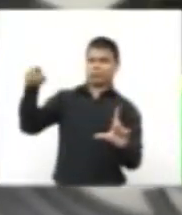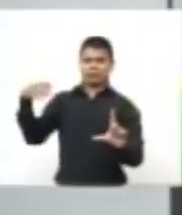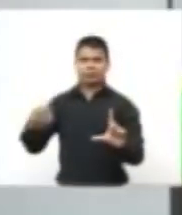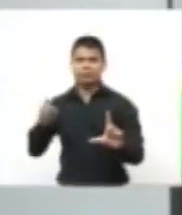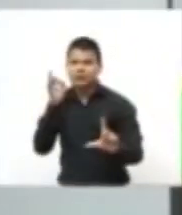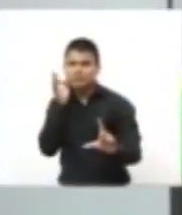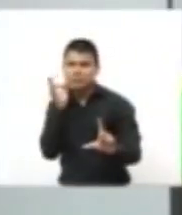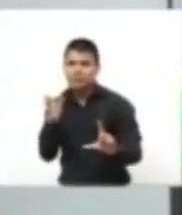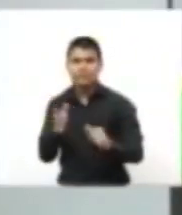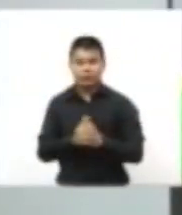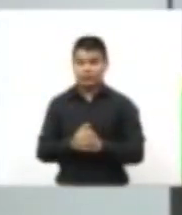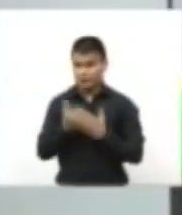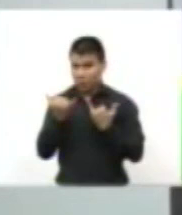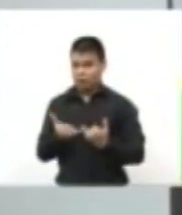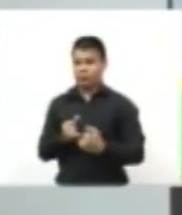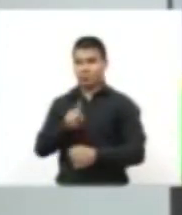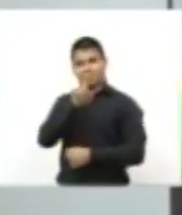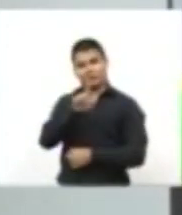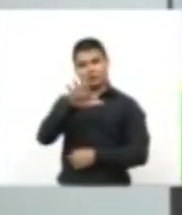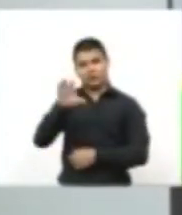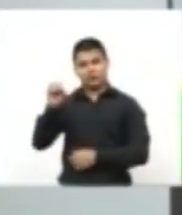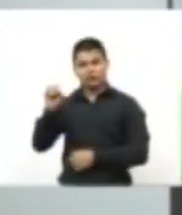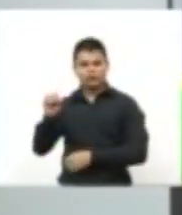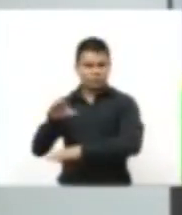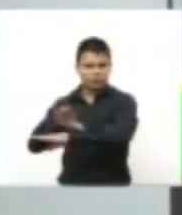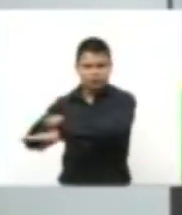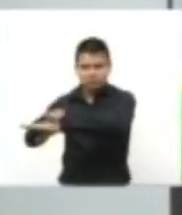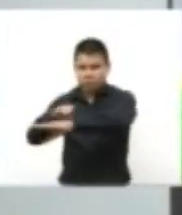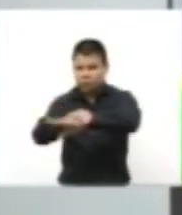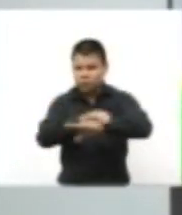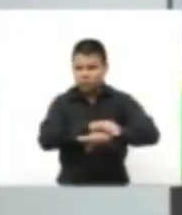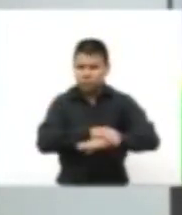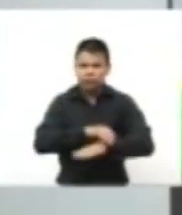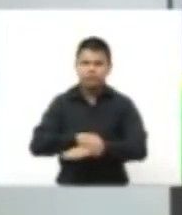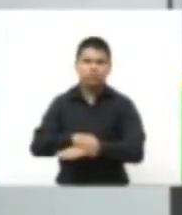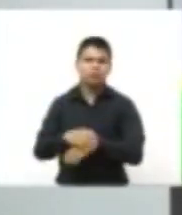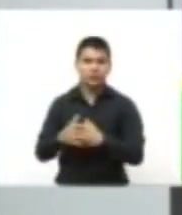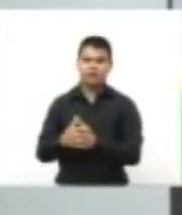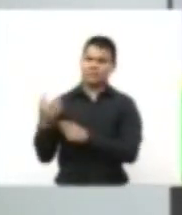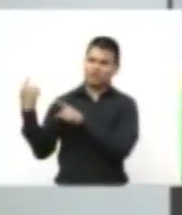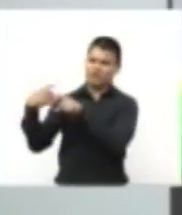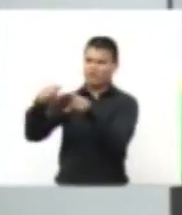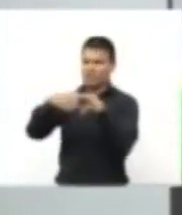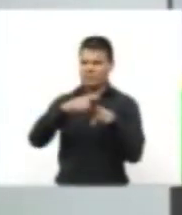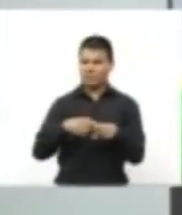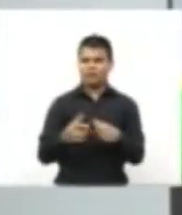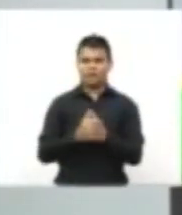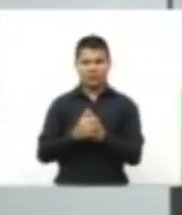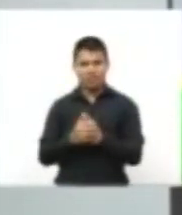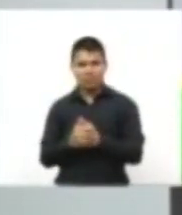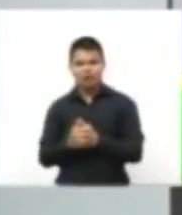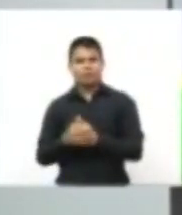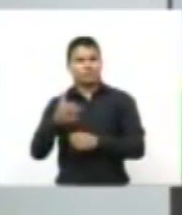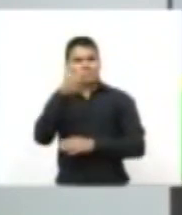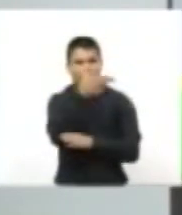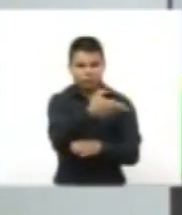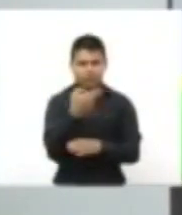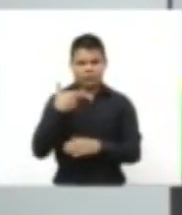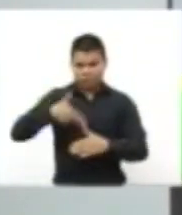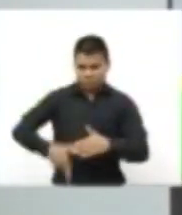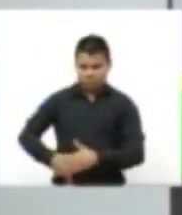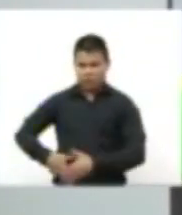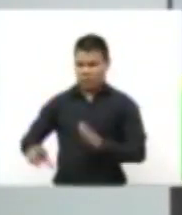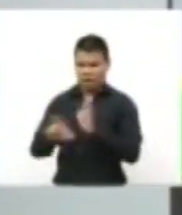delitos. Se han logrado capturar a 105 personas por diferentes delitos como homicidio, porte ilegal de armas,